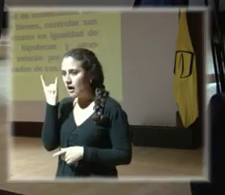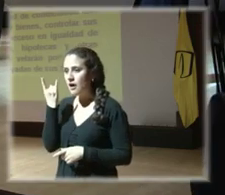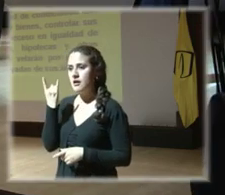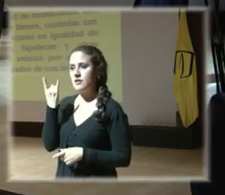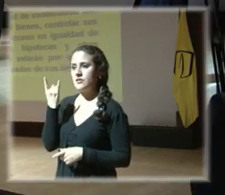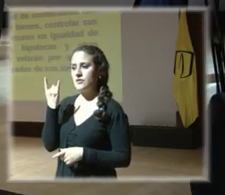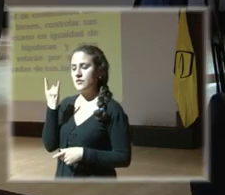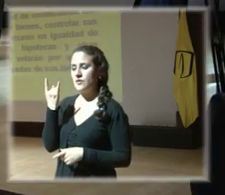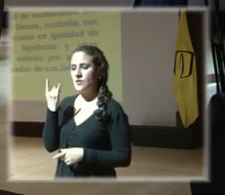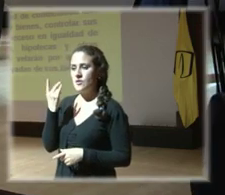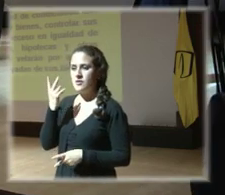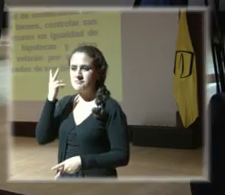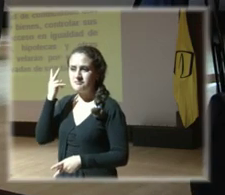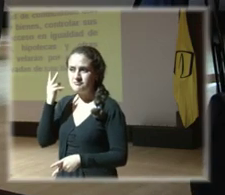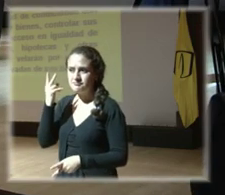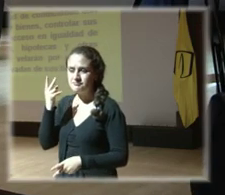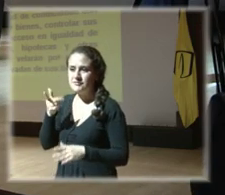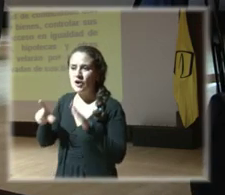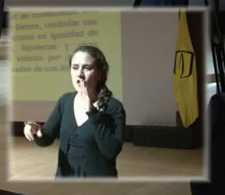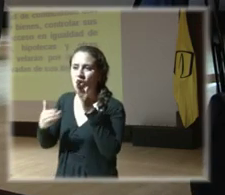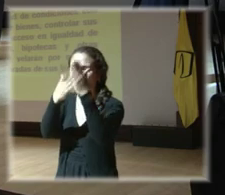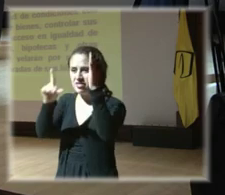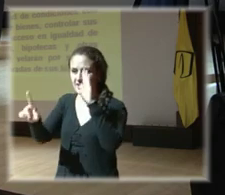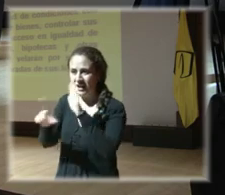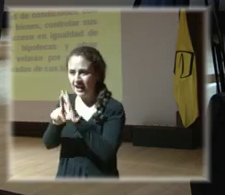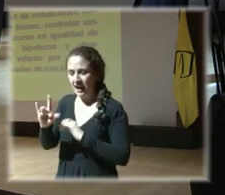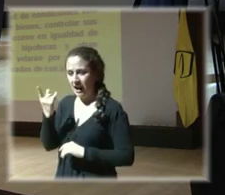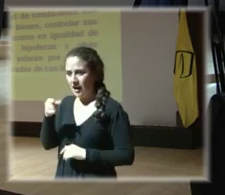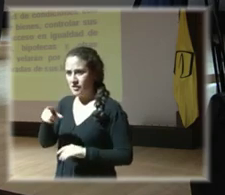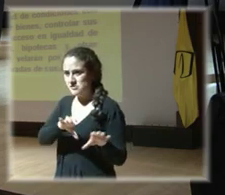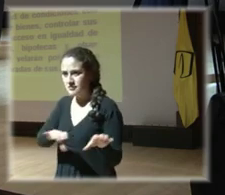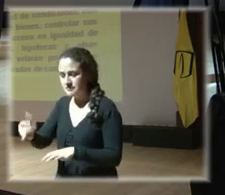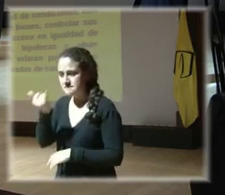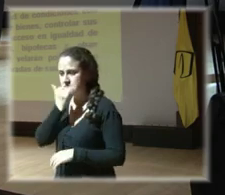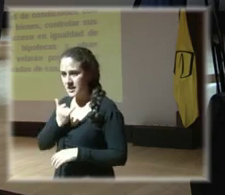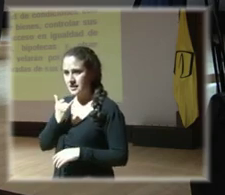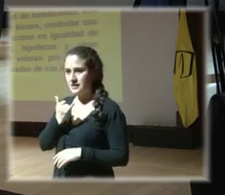en algún delito, si ya tuvieran la interdicción, pues en este